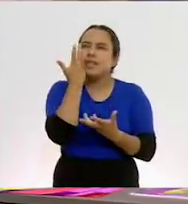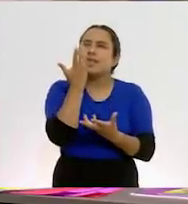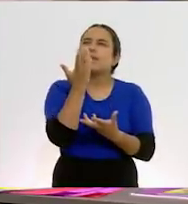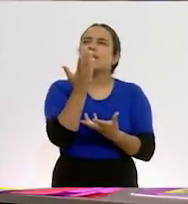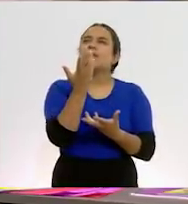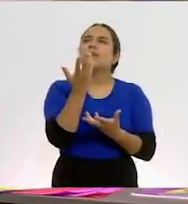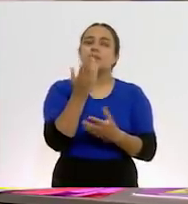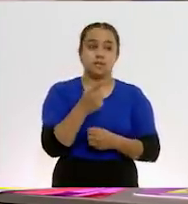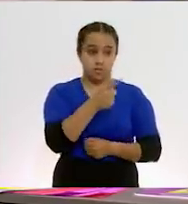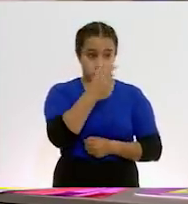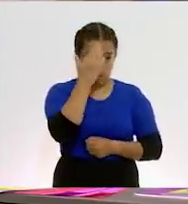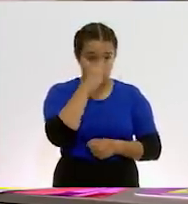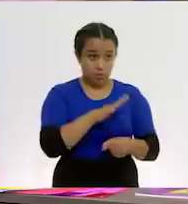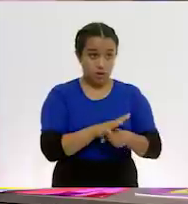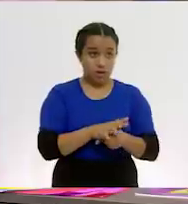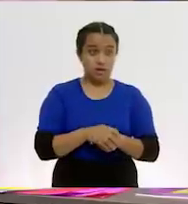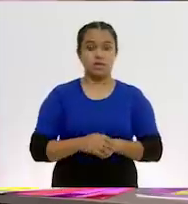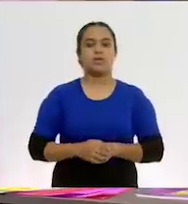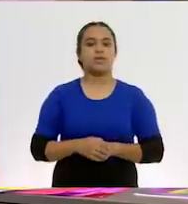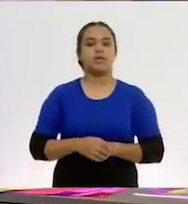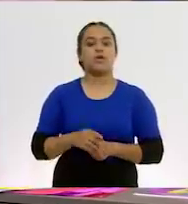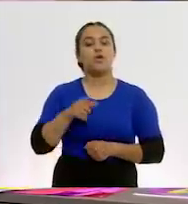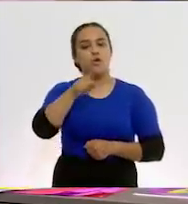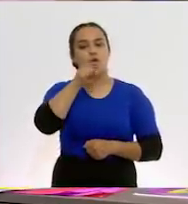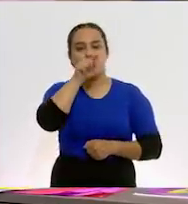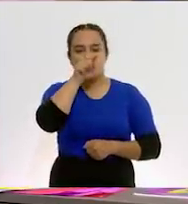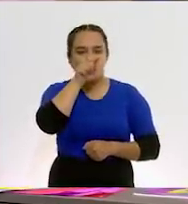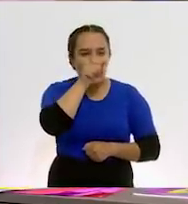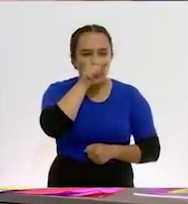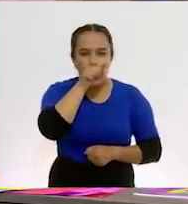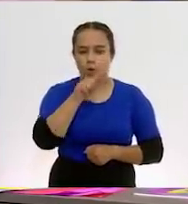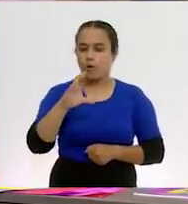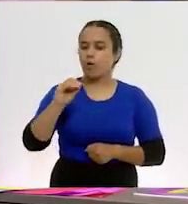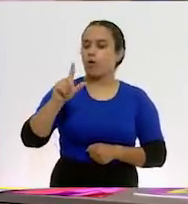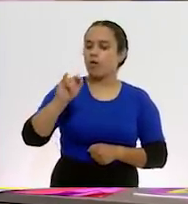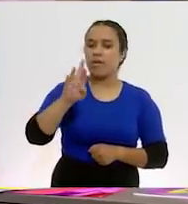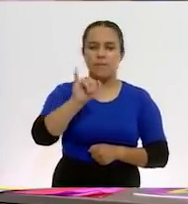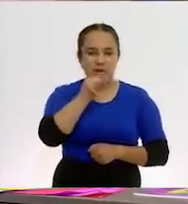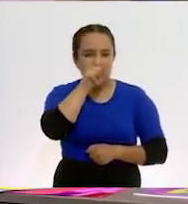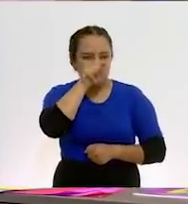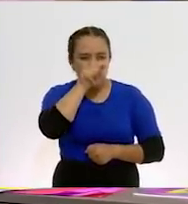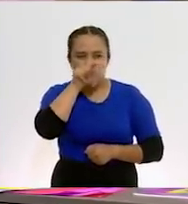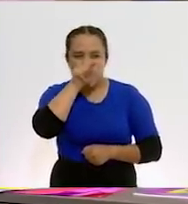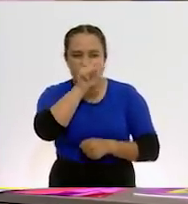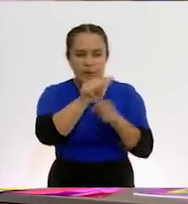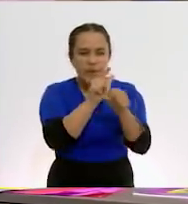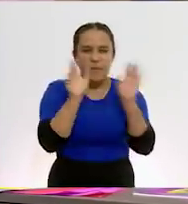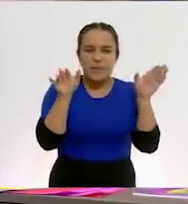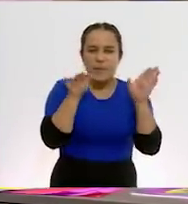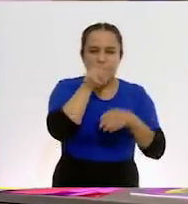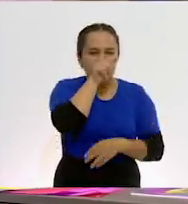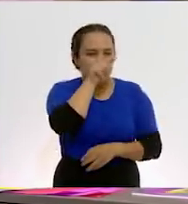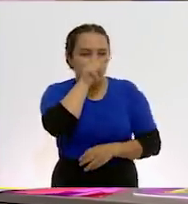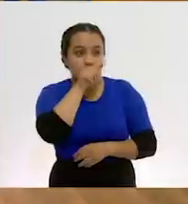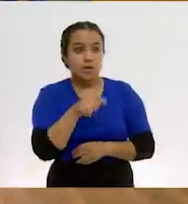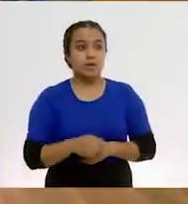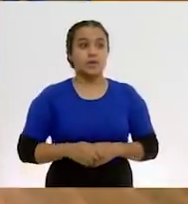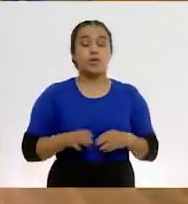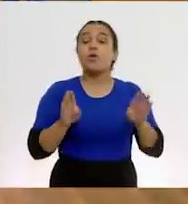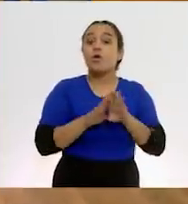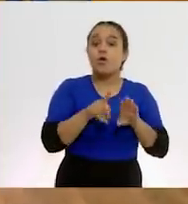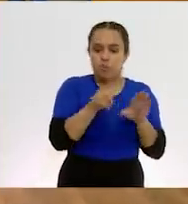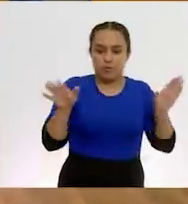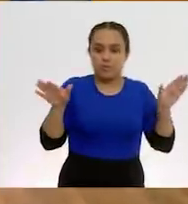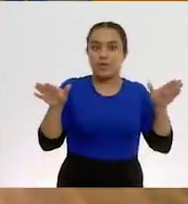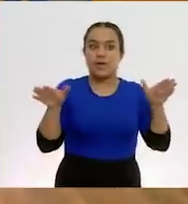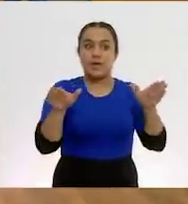es? Es un pájaro, un colibrí. ¡Un colibrí! Muy bien, ¿y los colibríes cómo son? Así, van muy